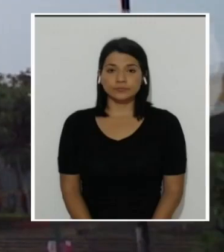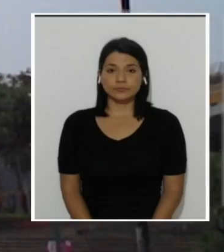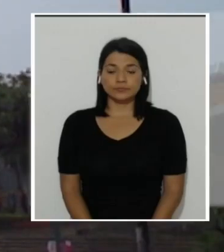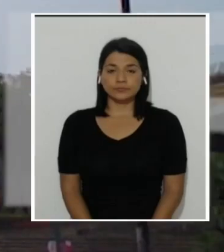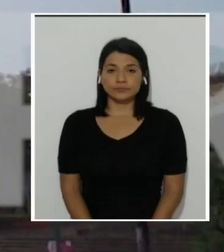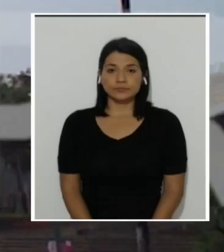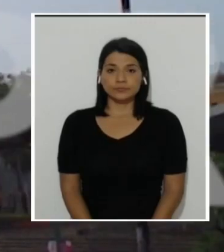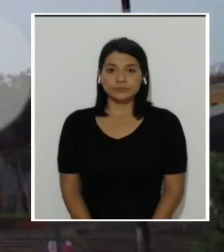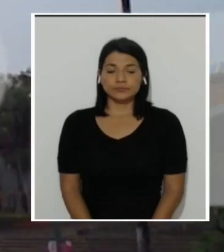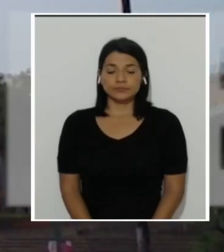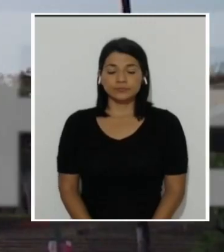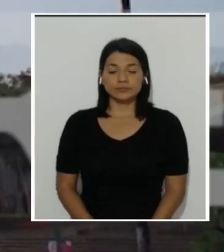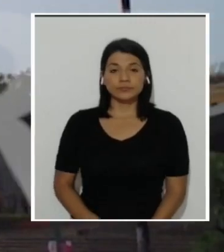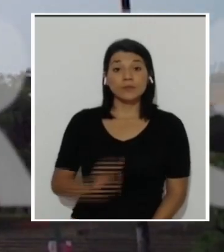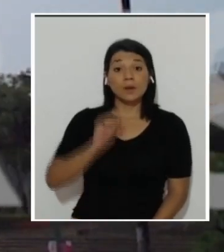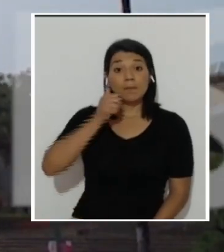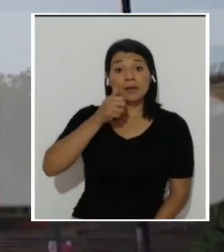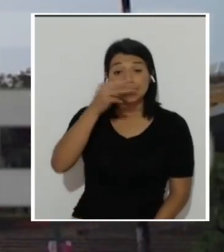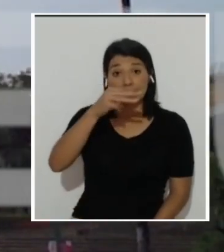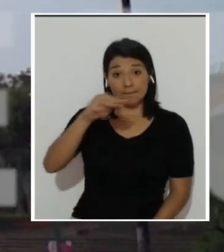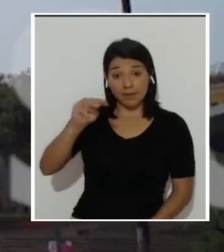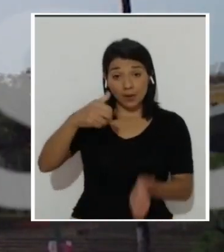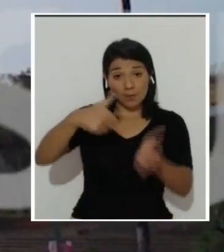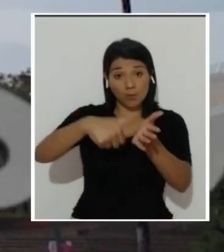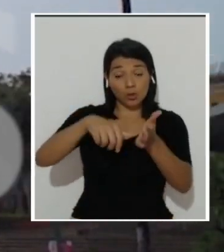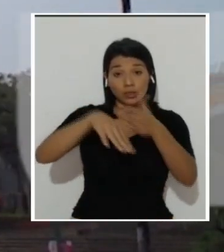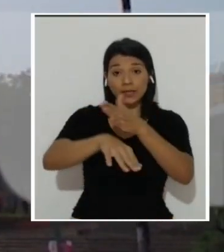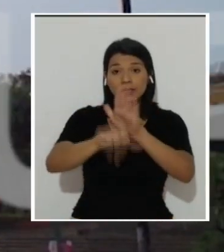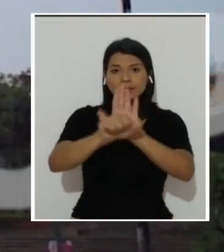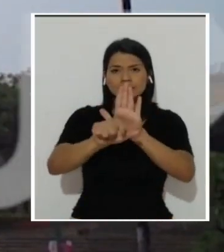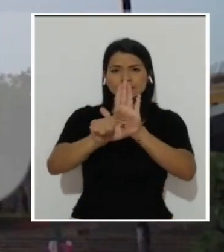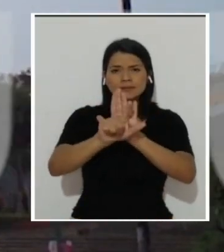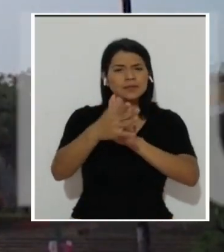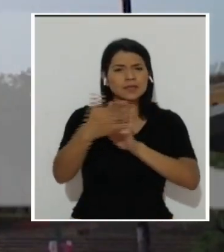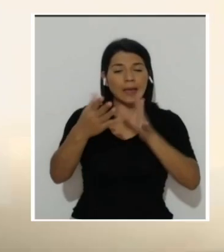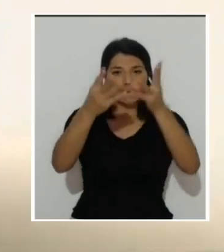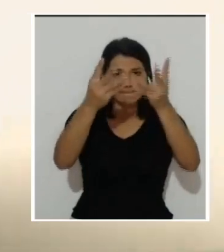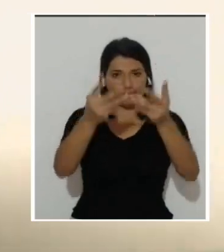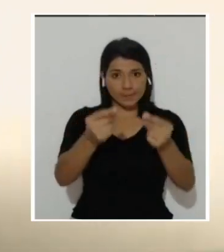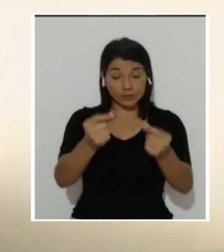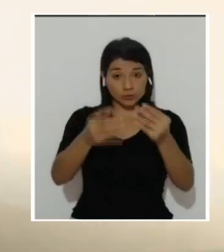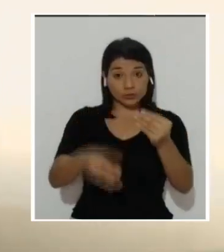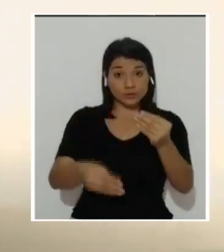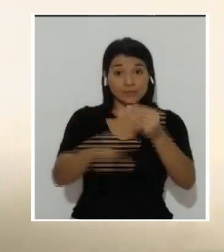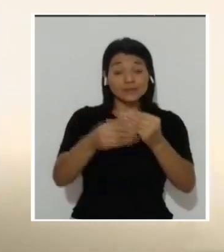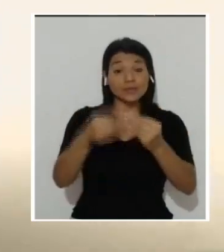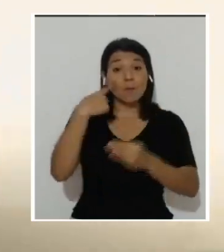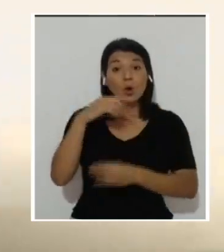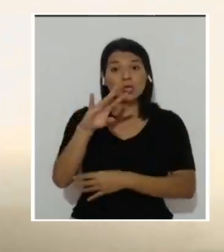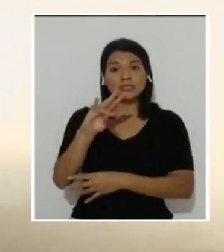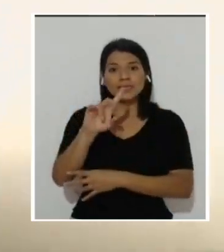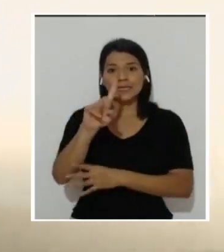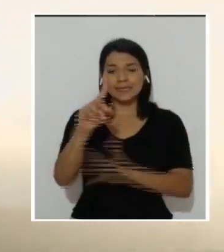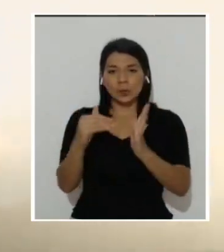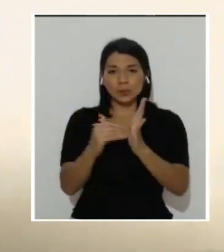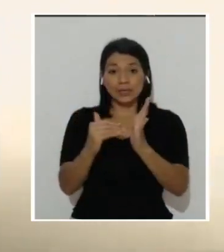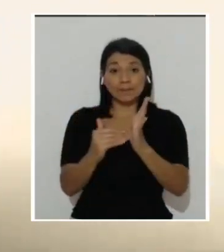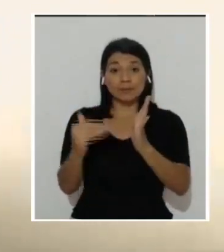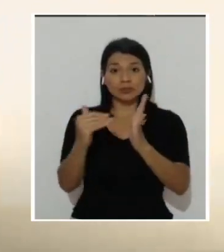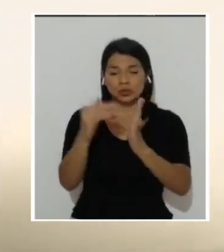Este miércoles se votará en la Asamblea Legislativa el presupuesto extraordinario por 71.000 millones de colones, aunque